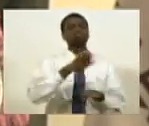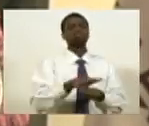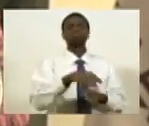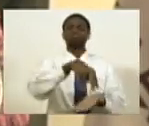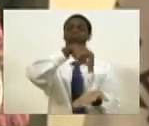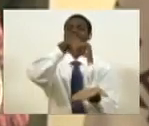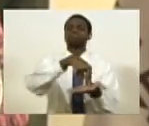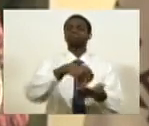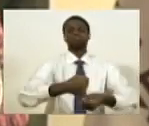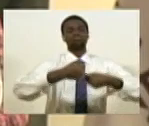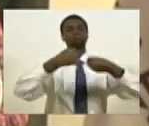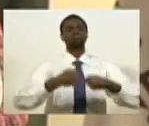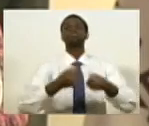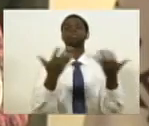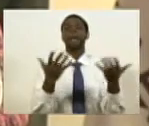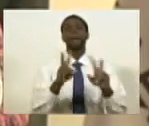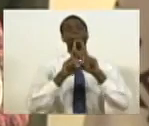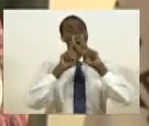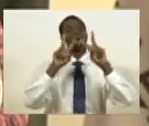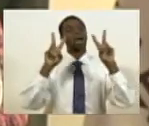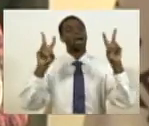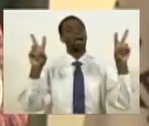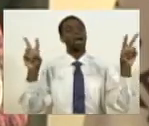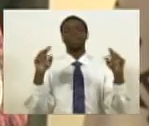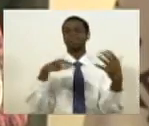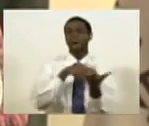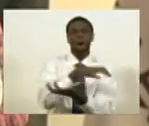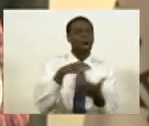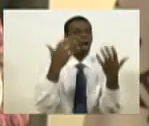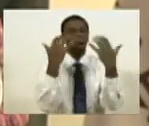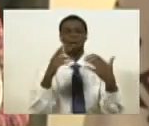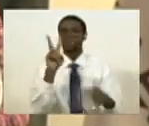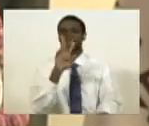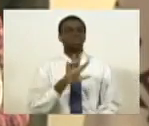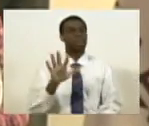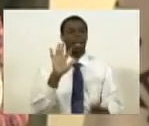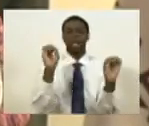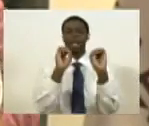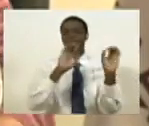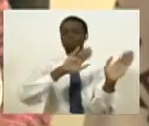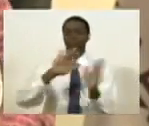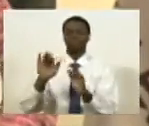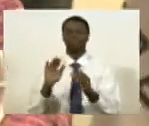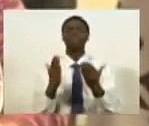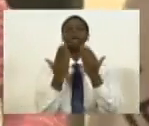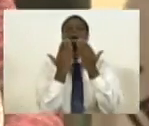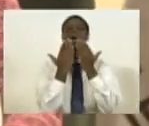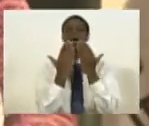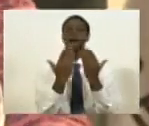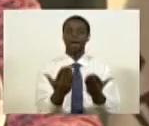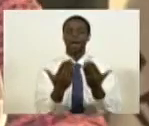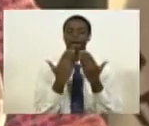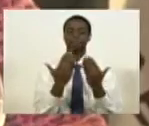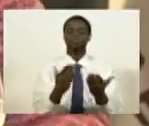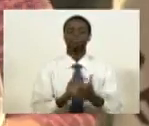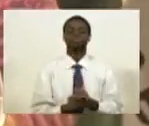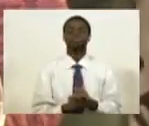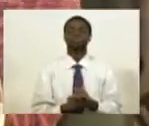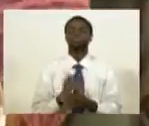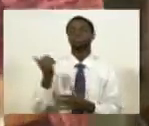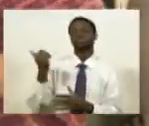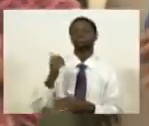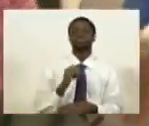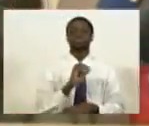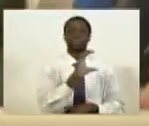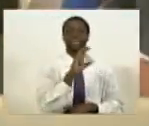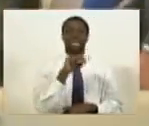por la paz y sin violencia en Venezuela. Muchísimas gracias. El Consejo Nacional Electoral agradece a